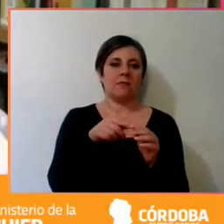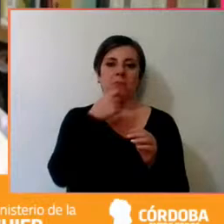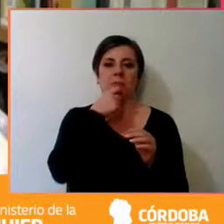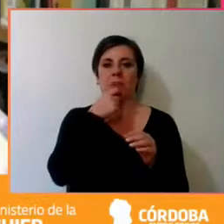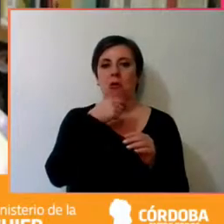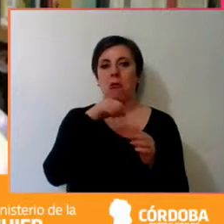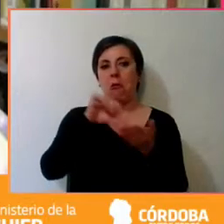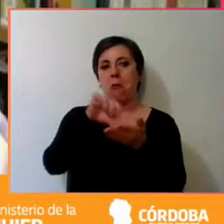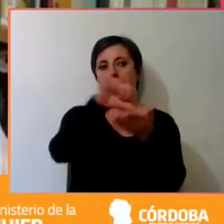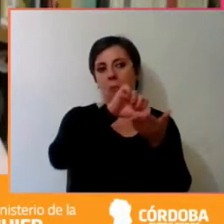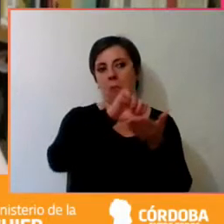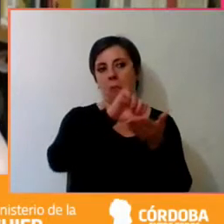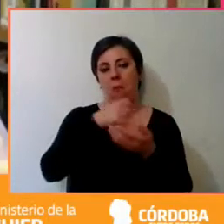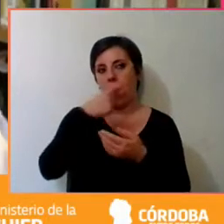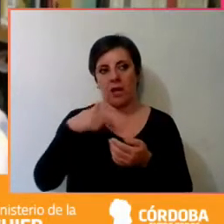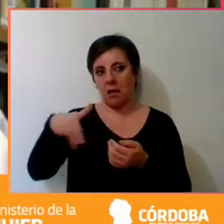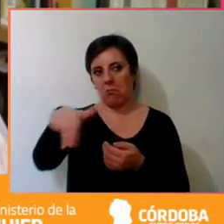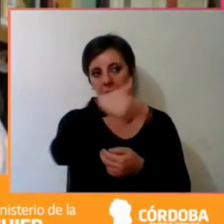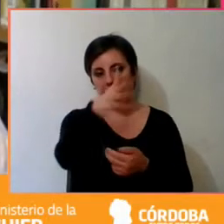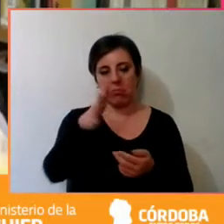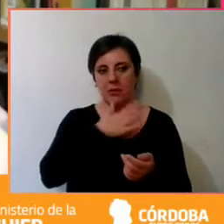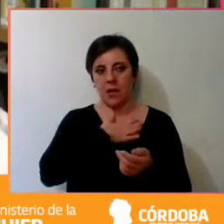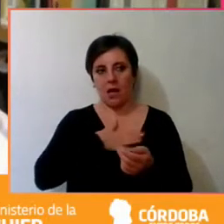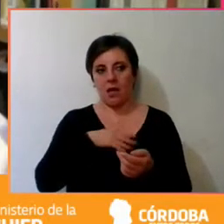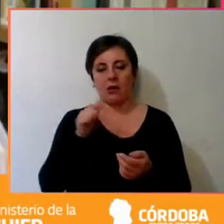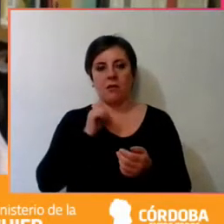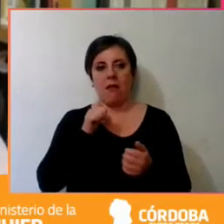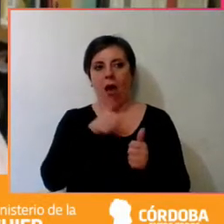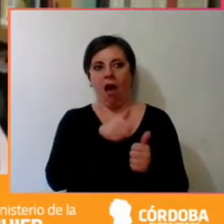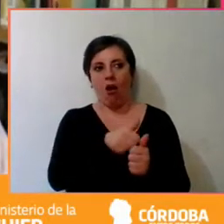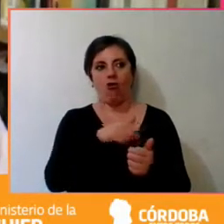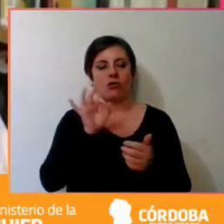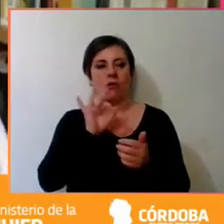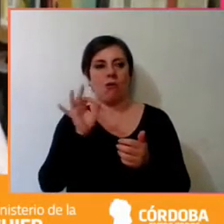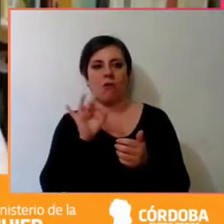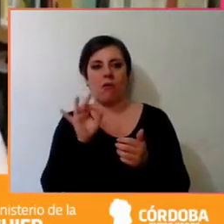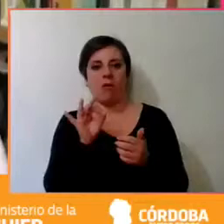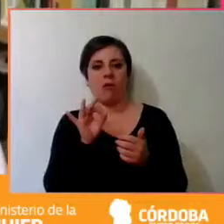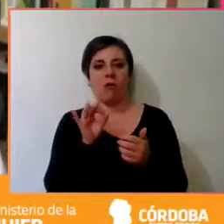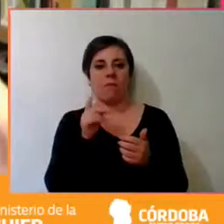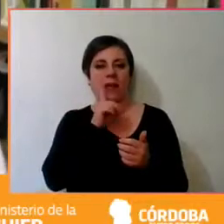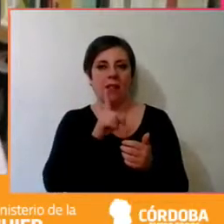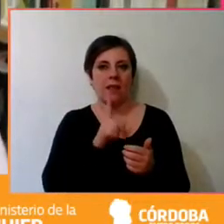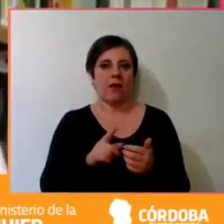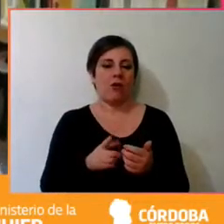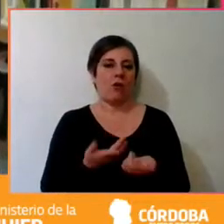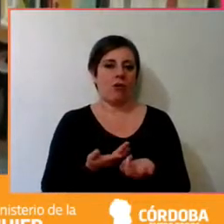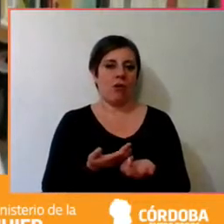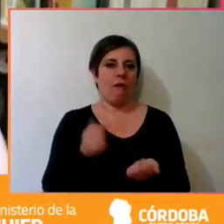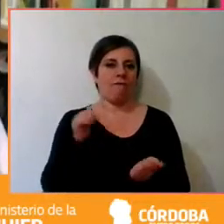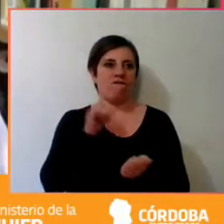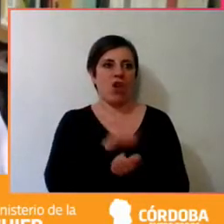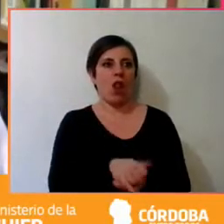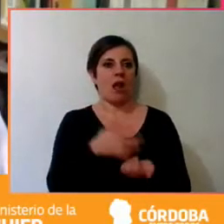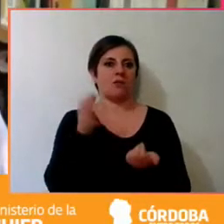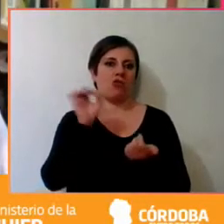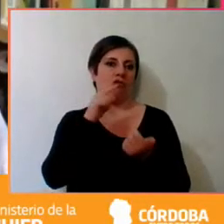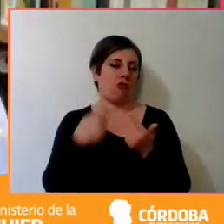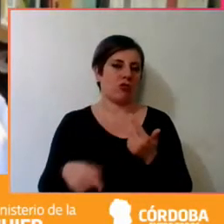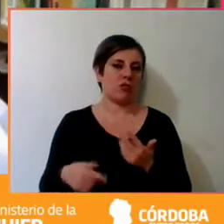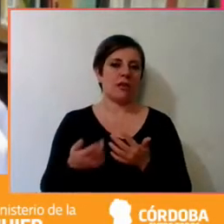todos los espacios sin sufrir acoso, sin estar en riesgo de sufrir violaciones y otro tipo